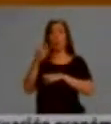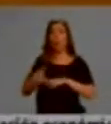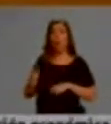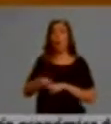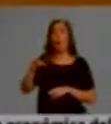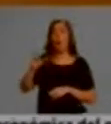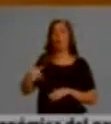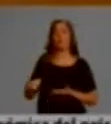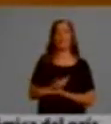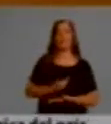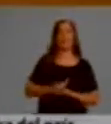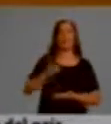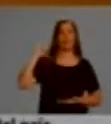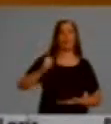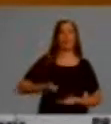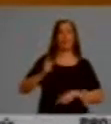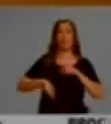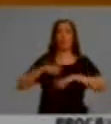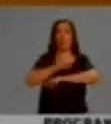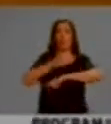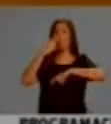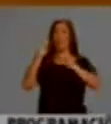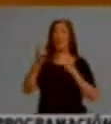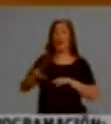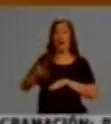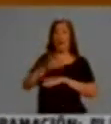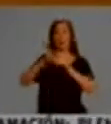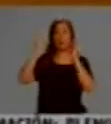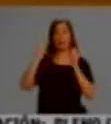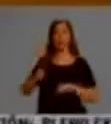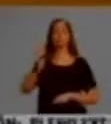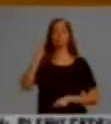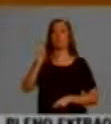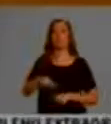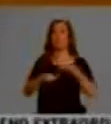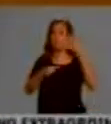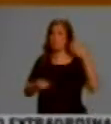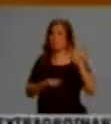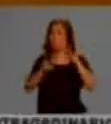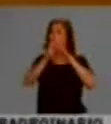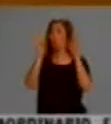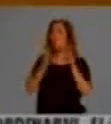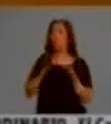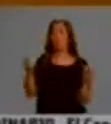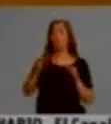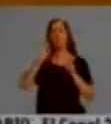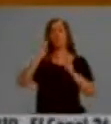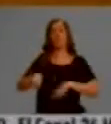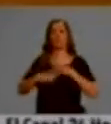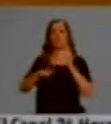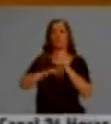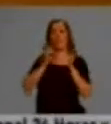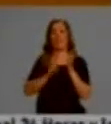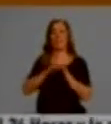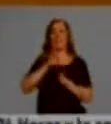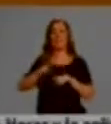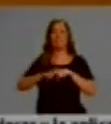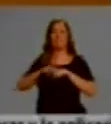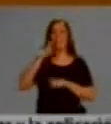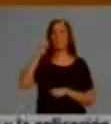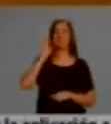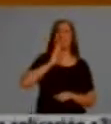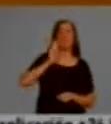el enriquecimiento injustificado de los cargos públicos electos. Sexto y por último, una reforma de la Ley de Enjuiciamiento